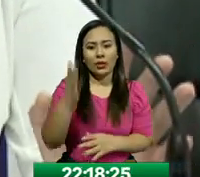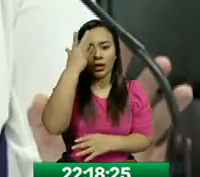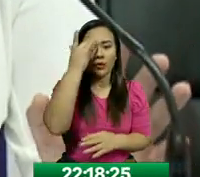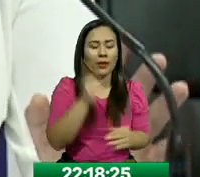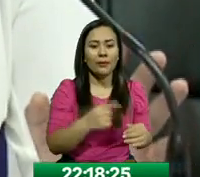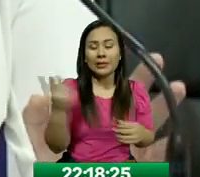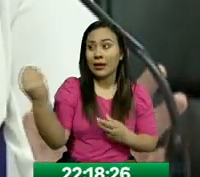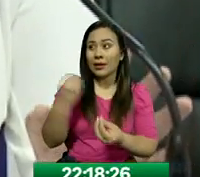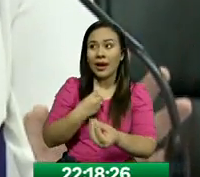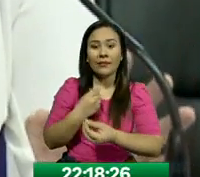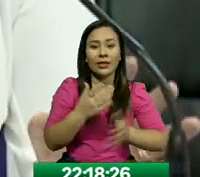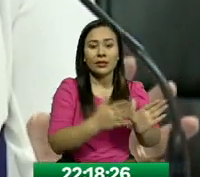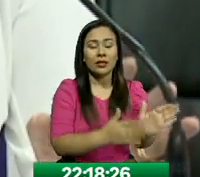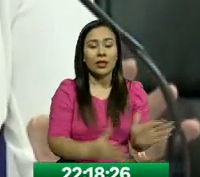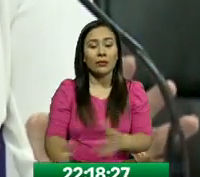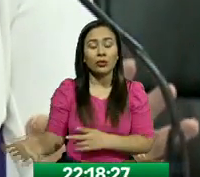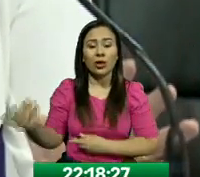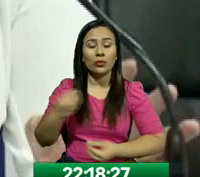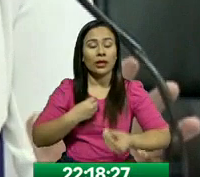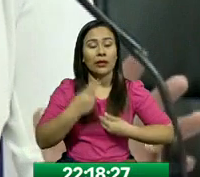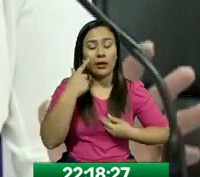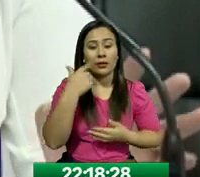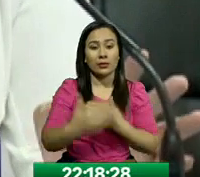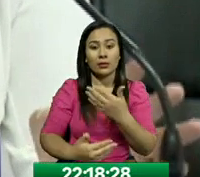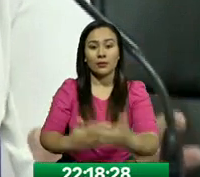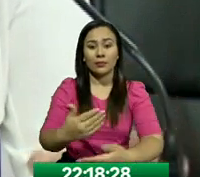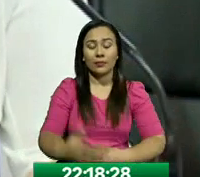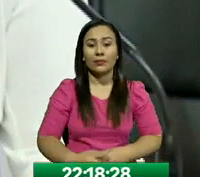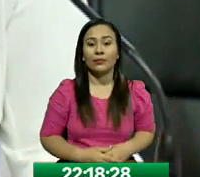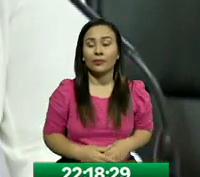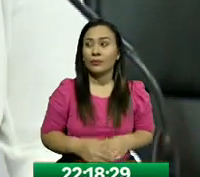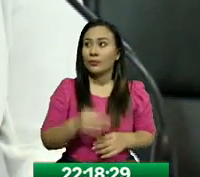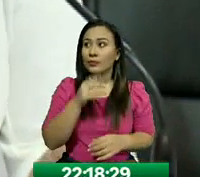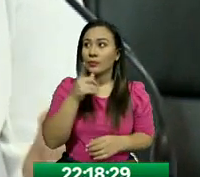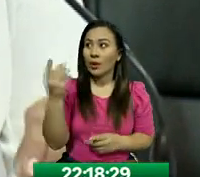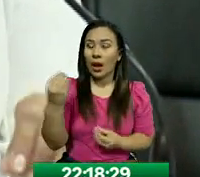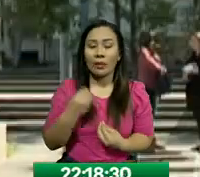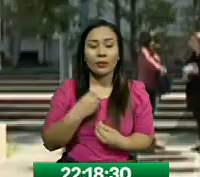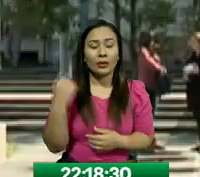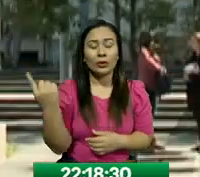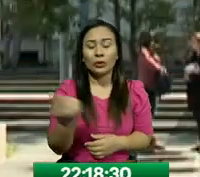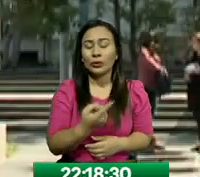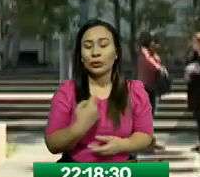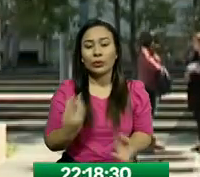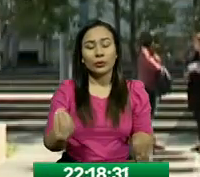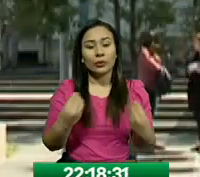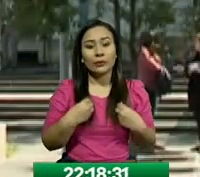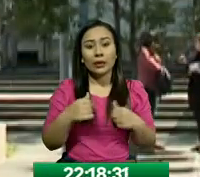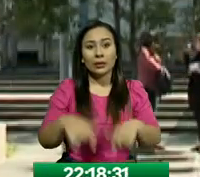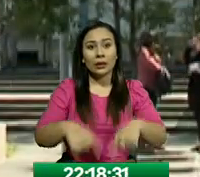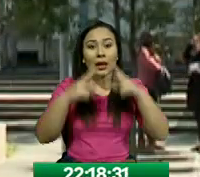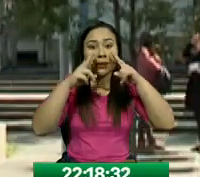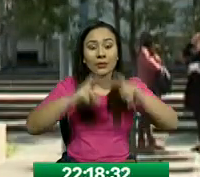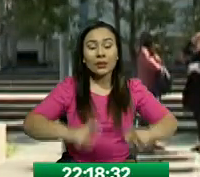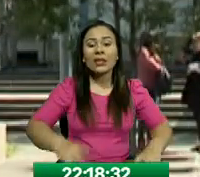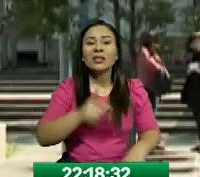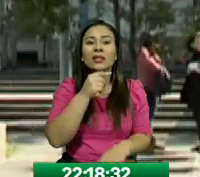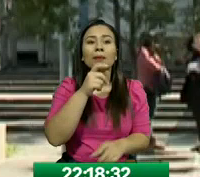con pinzas, cómo se va a devolver ese dinero o en qué condiciones él pretende devolver ese dinero. Aquí la Fiscalía investiga los